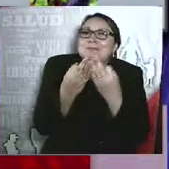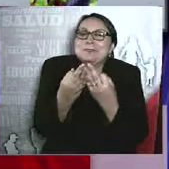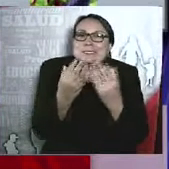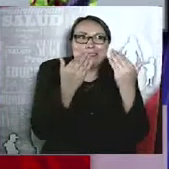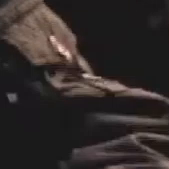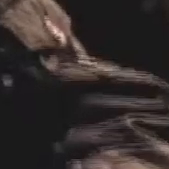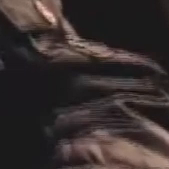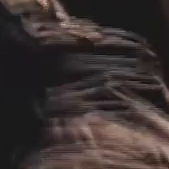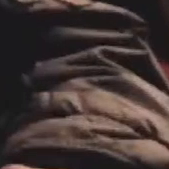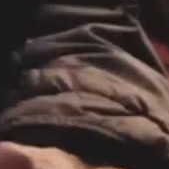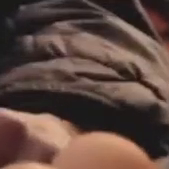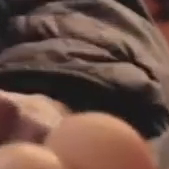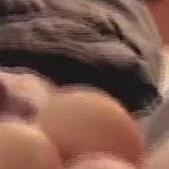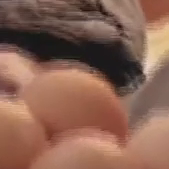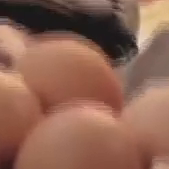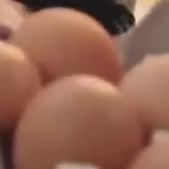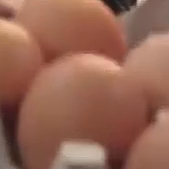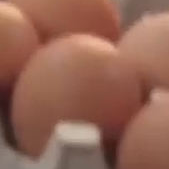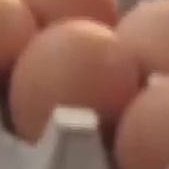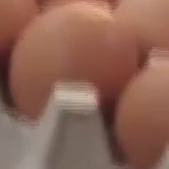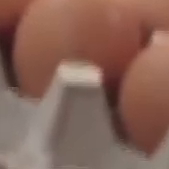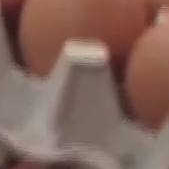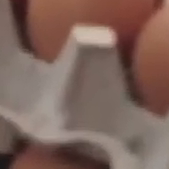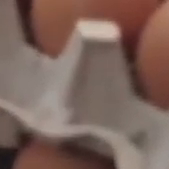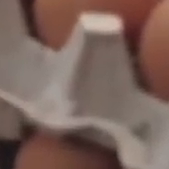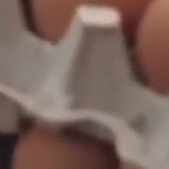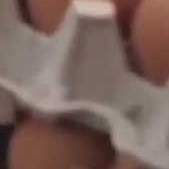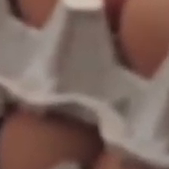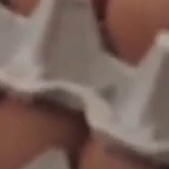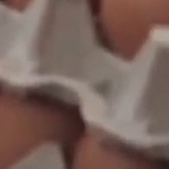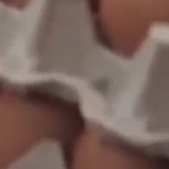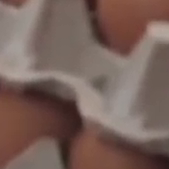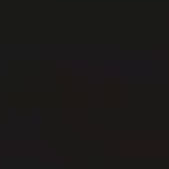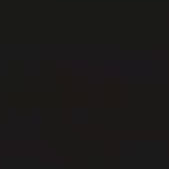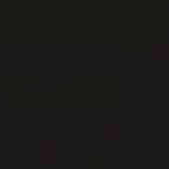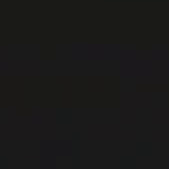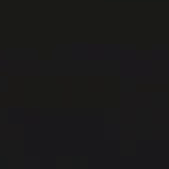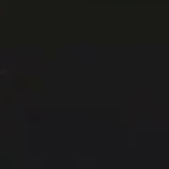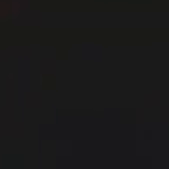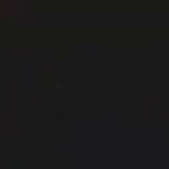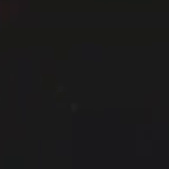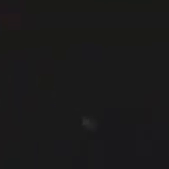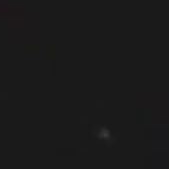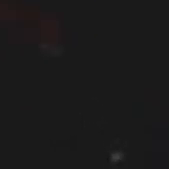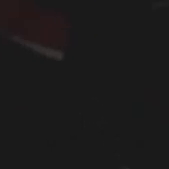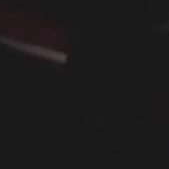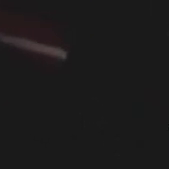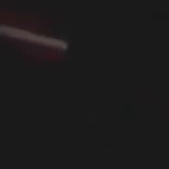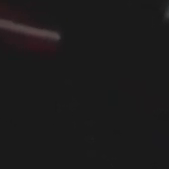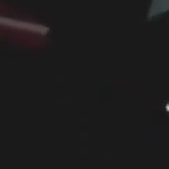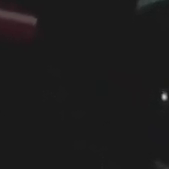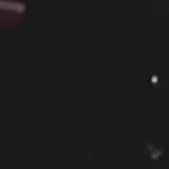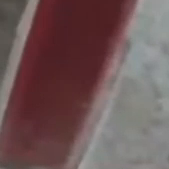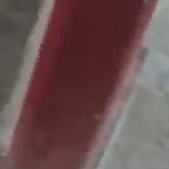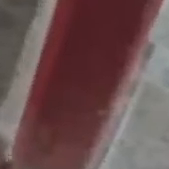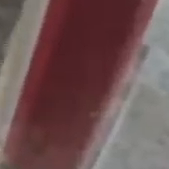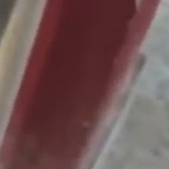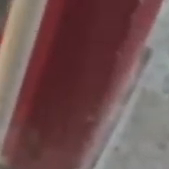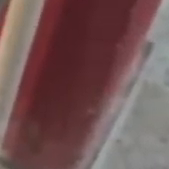mundo desconocido. Personas que no conocen cómo funciona un sistema financiero, personas que no conocen cómo funciona el sistema de